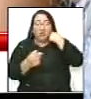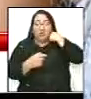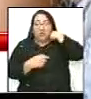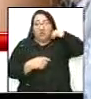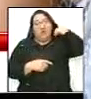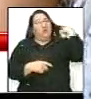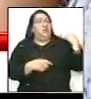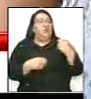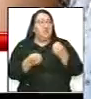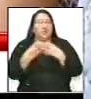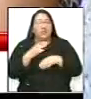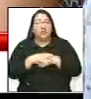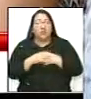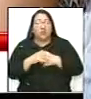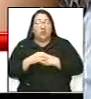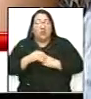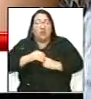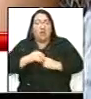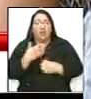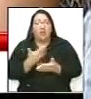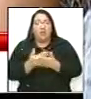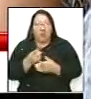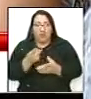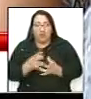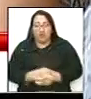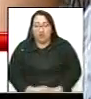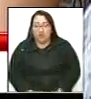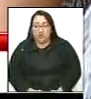relación al hecho y al dicho de este testigo, ¿no?